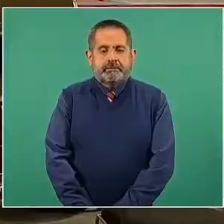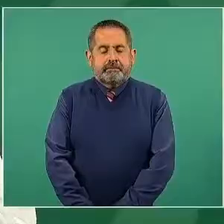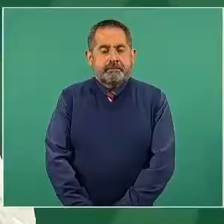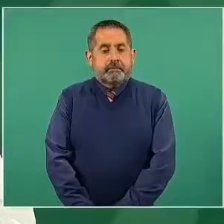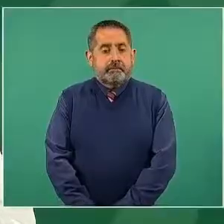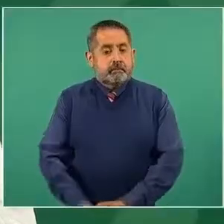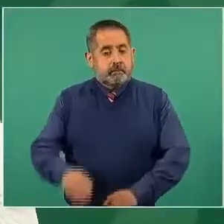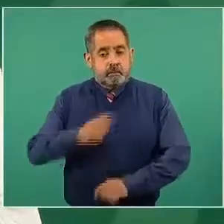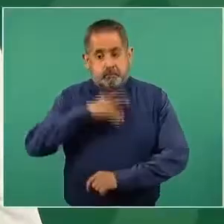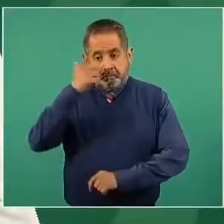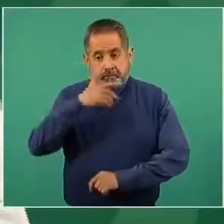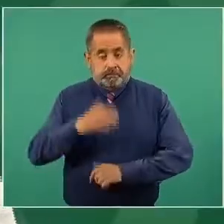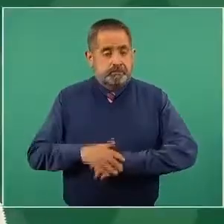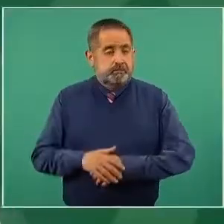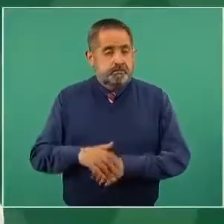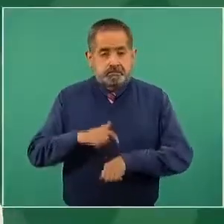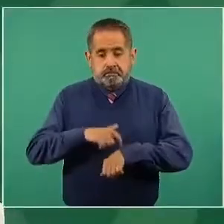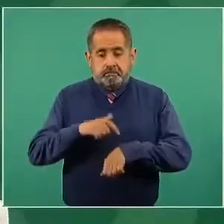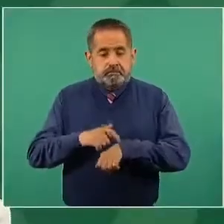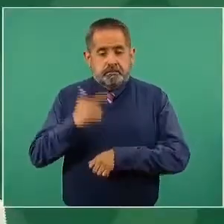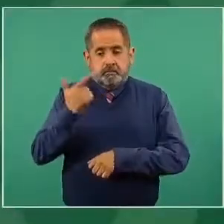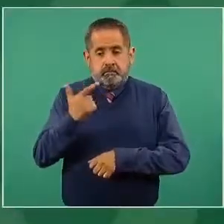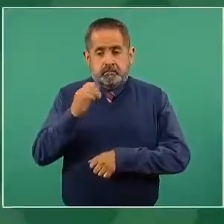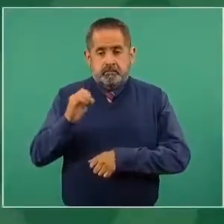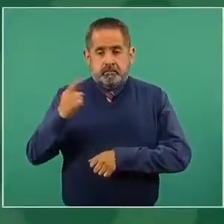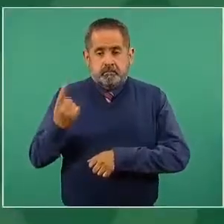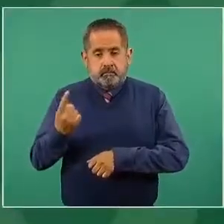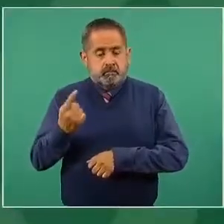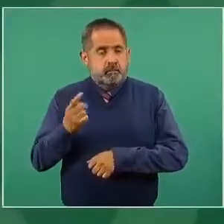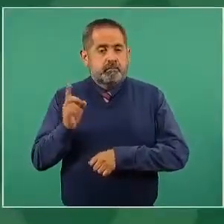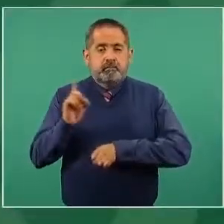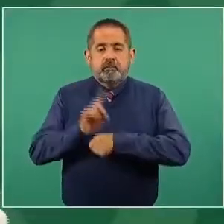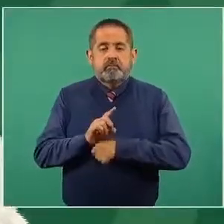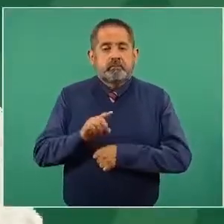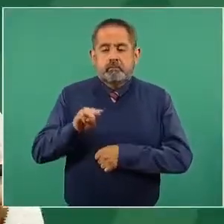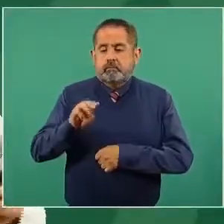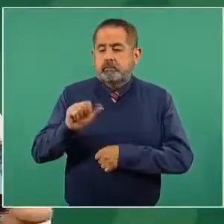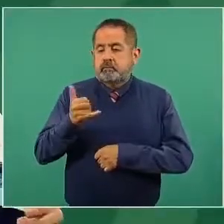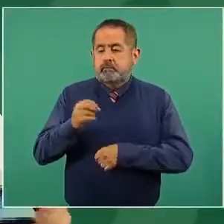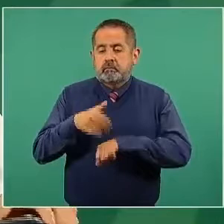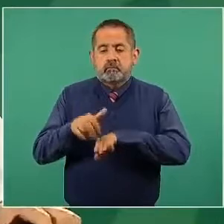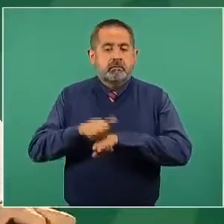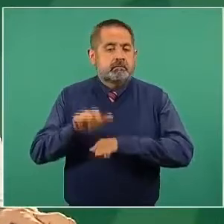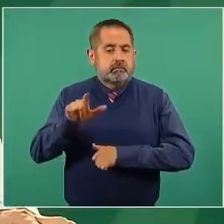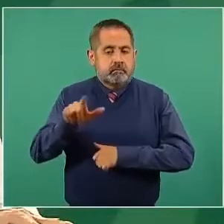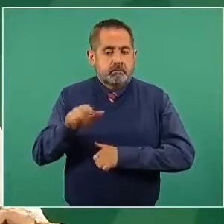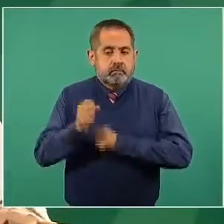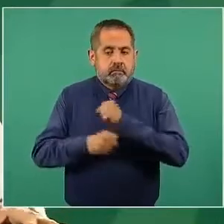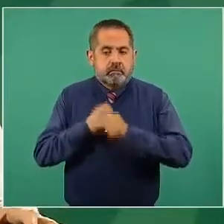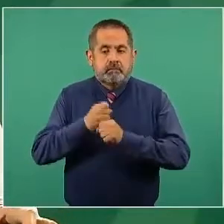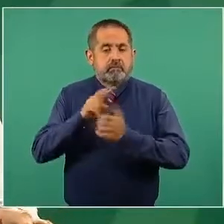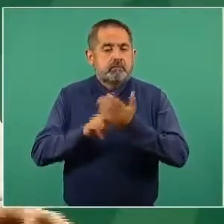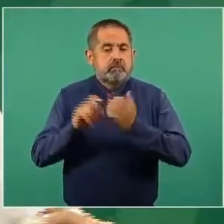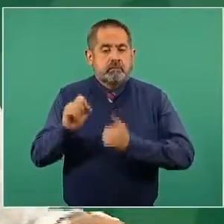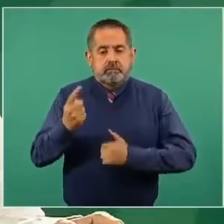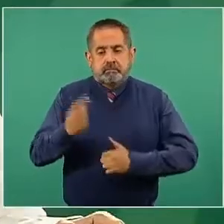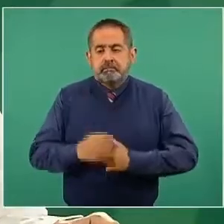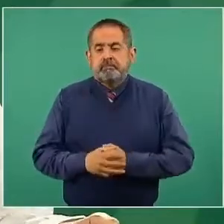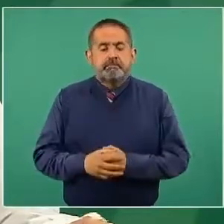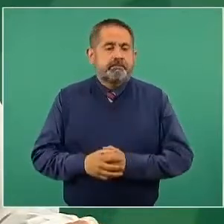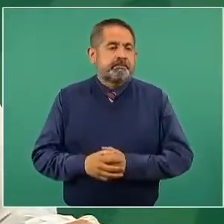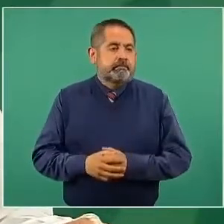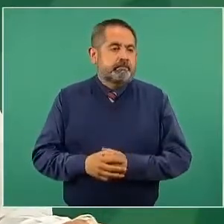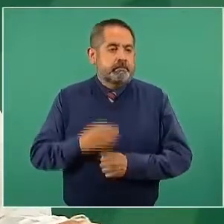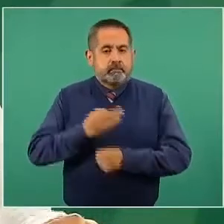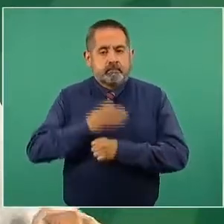Muy buenas noches, son las 19 horas con un minuto de este lunes 17 de mayo de 2021. Vamos a iniciar